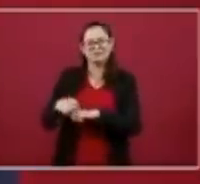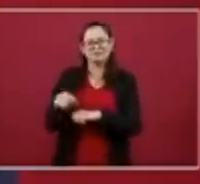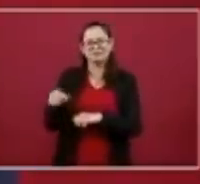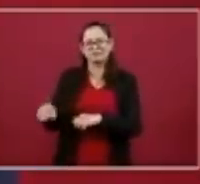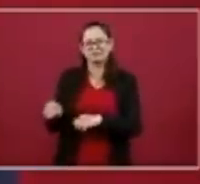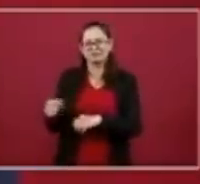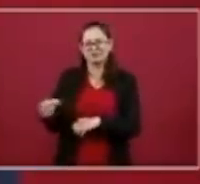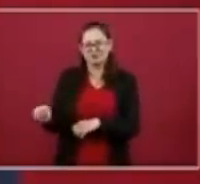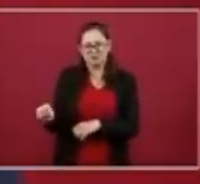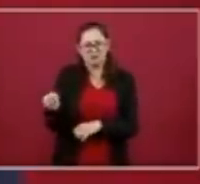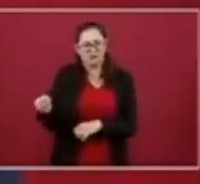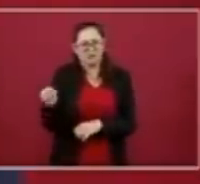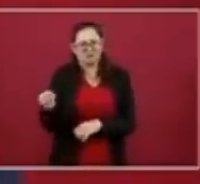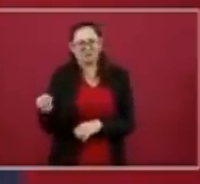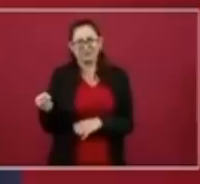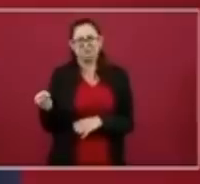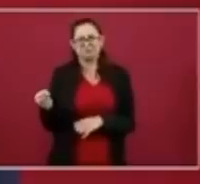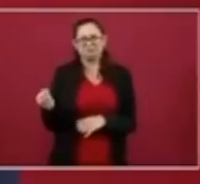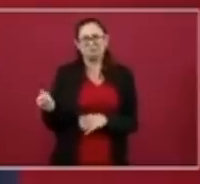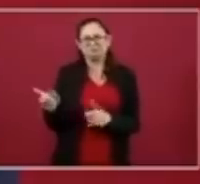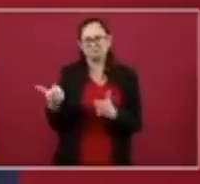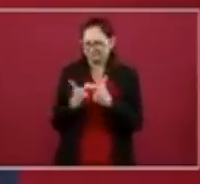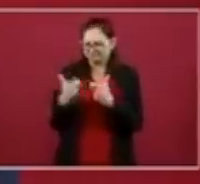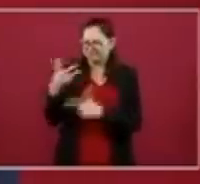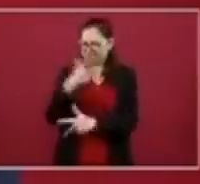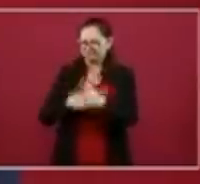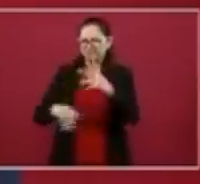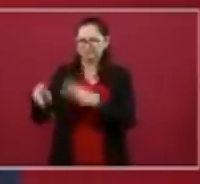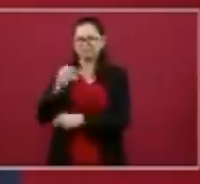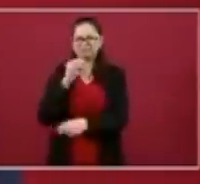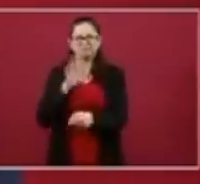tanta fortaleza económica como Pemex.